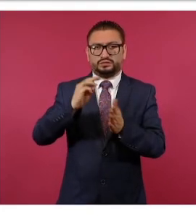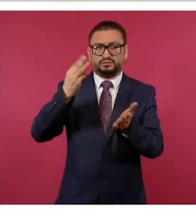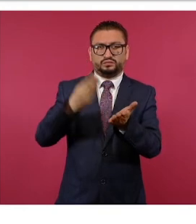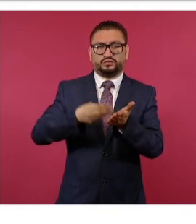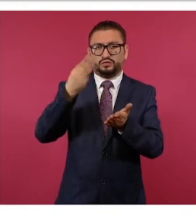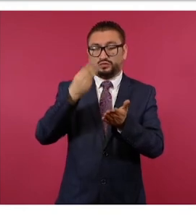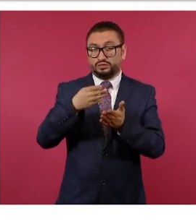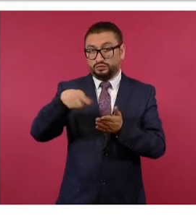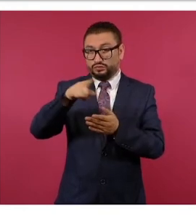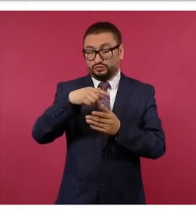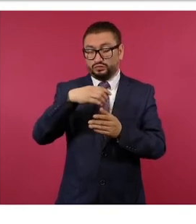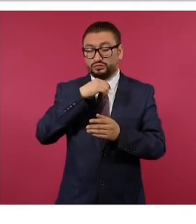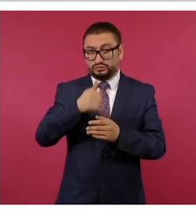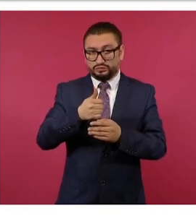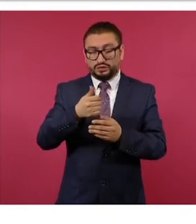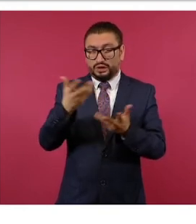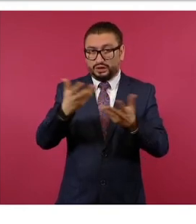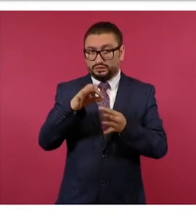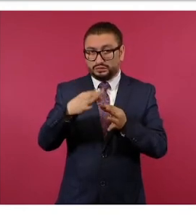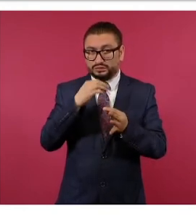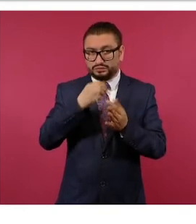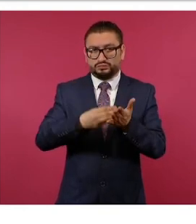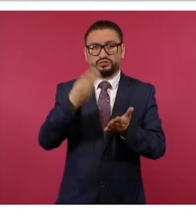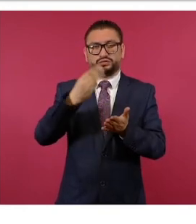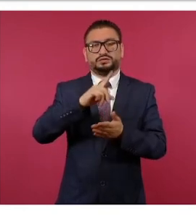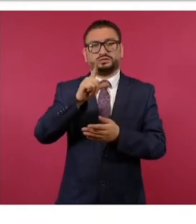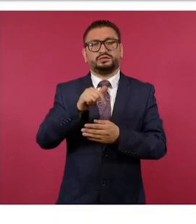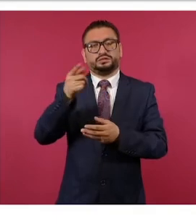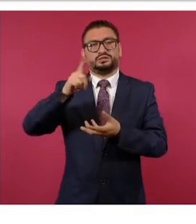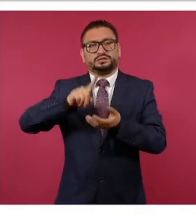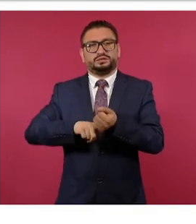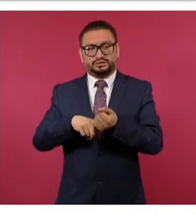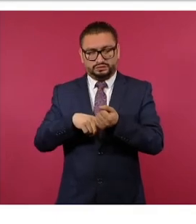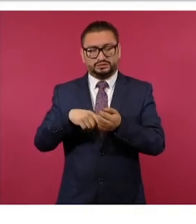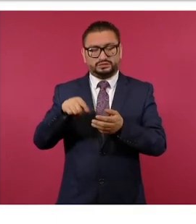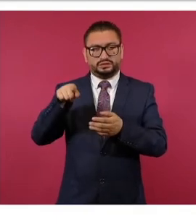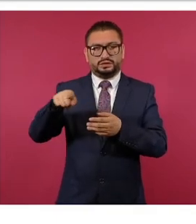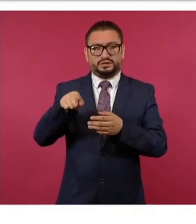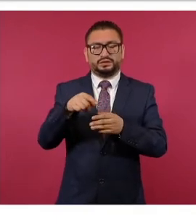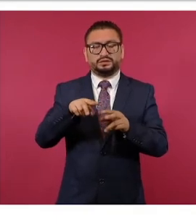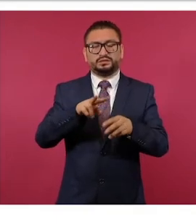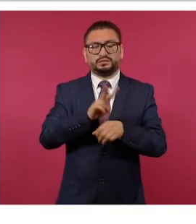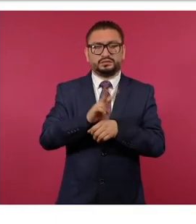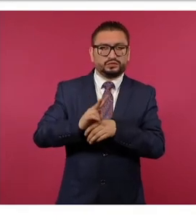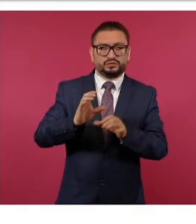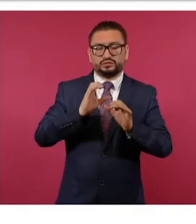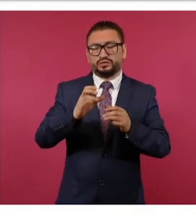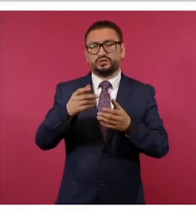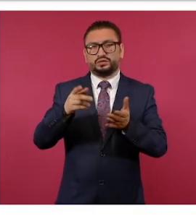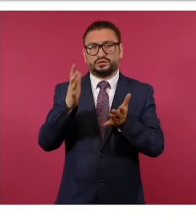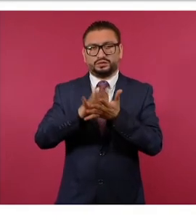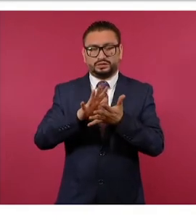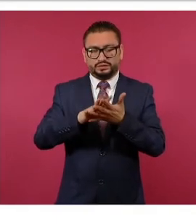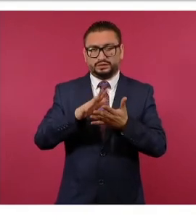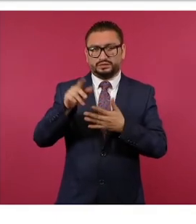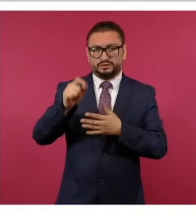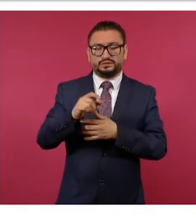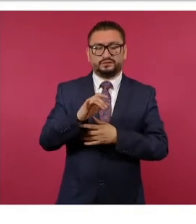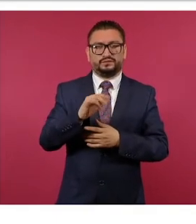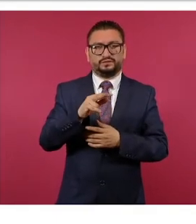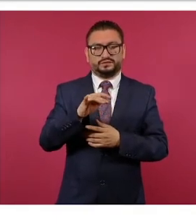caso de incumplimiento. Sin embargo, el órgano desconcentrado de prevención y readaptación social,